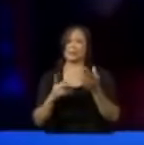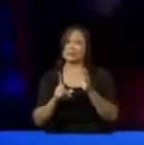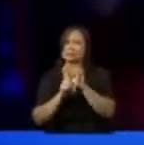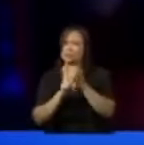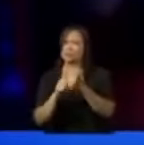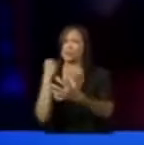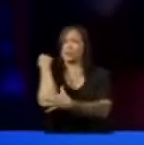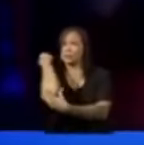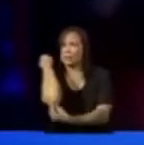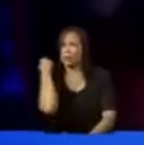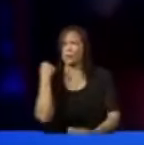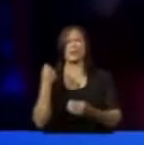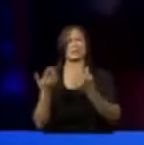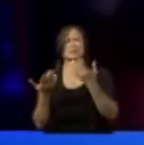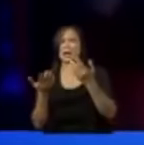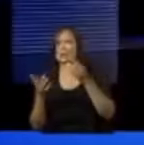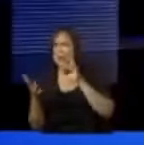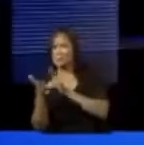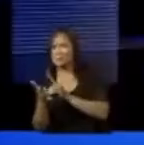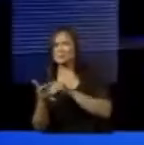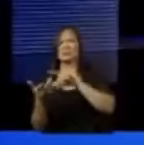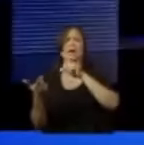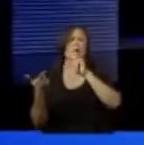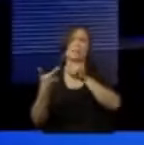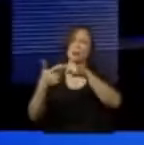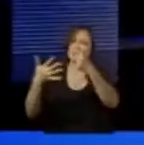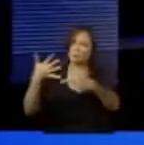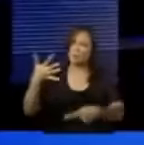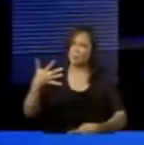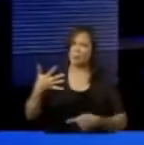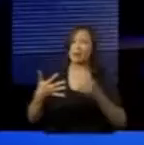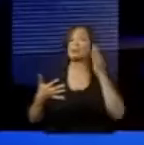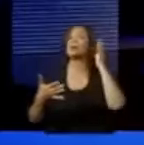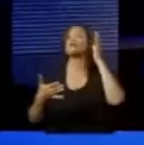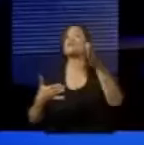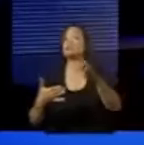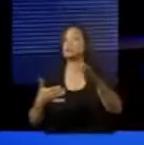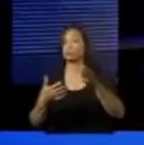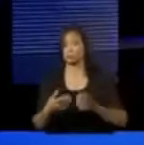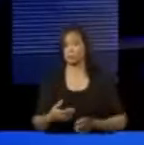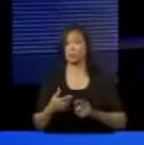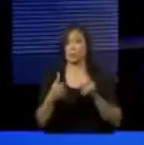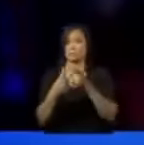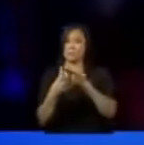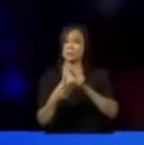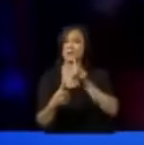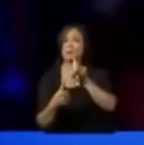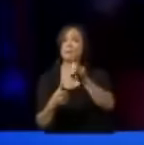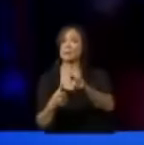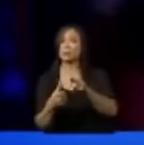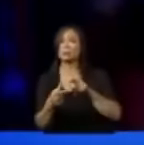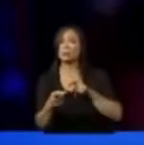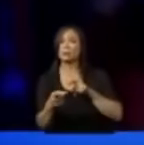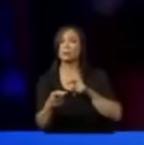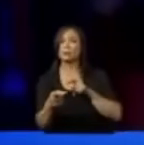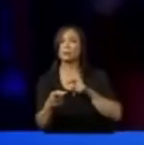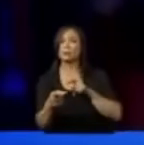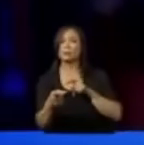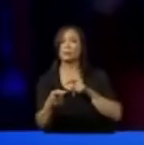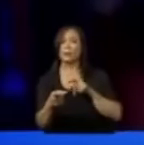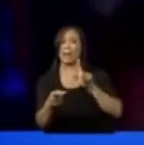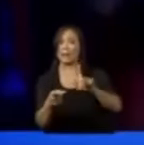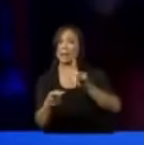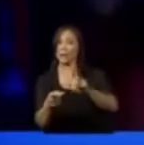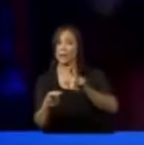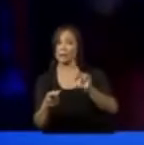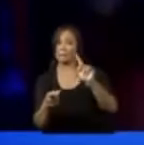condición de vulnerabilidad con proyección a largo plazo? Tiene la palabra el candidato